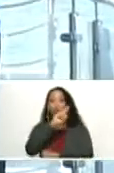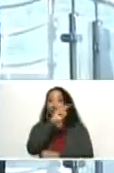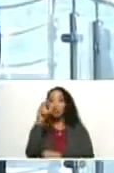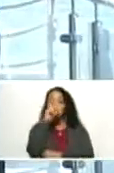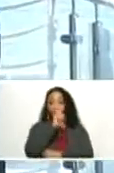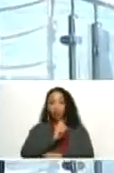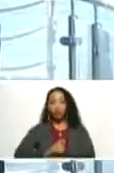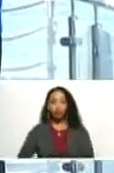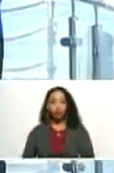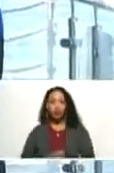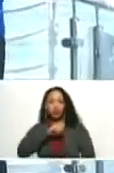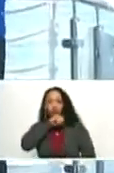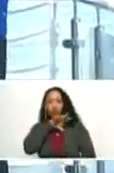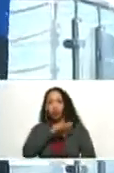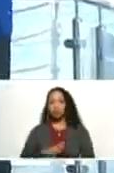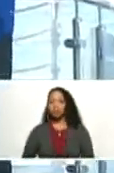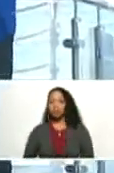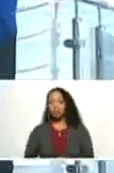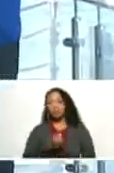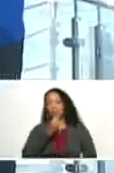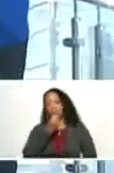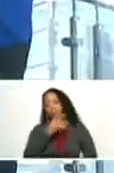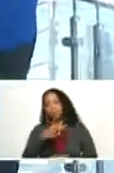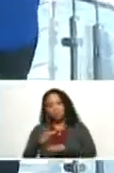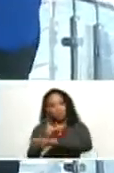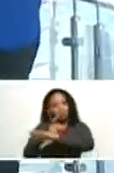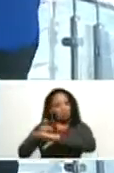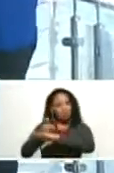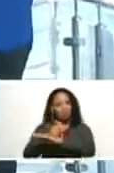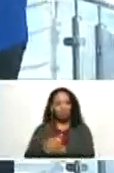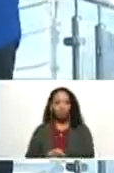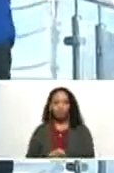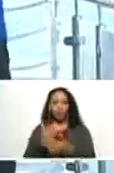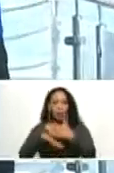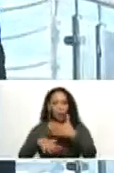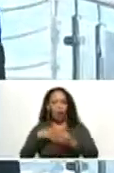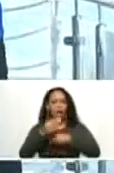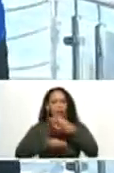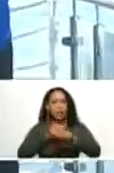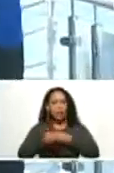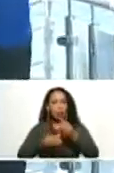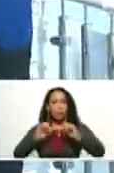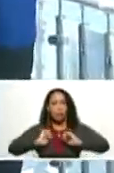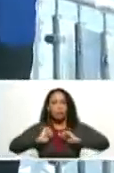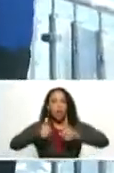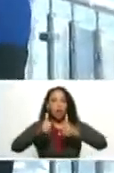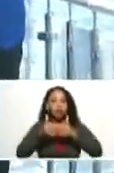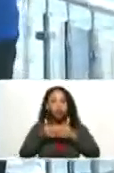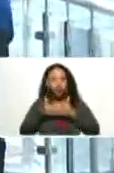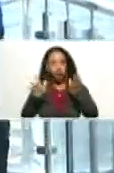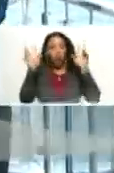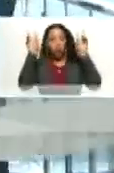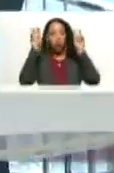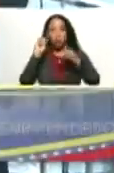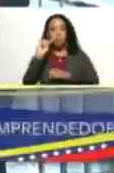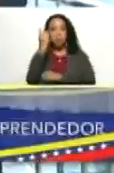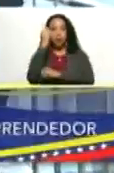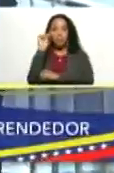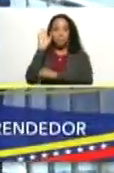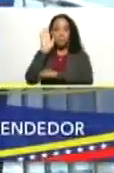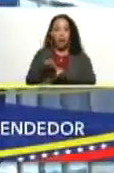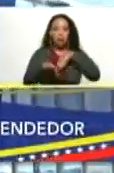años de historia. Bueno, gobernador, vamos a proceder a iniciar los primeros pasos